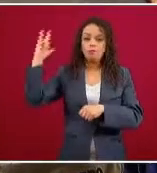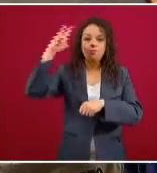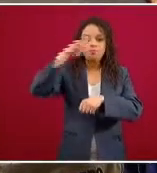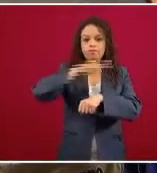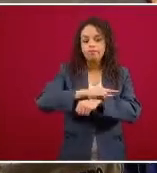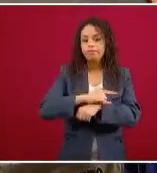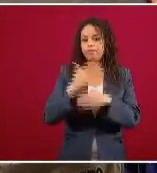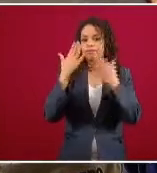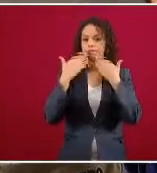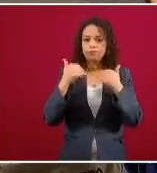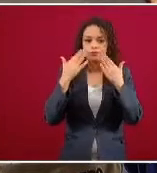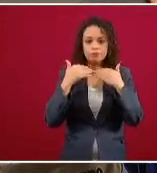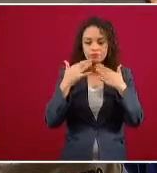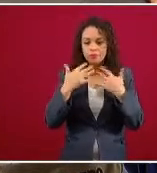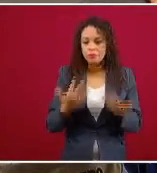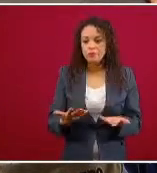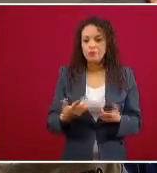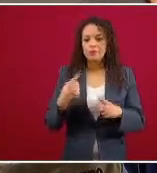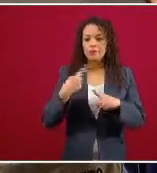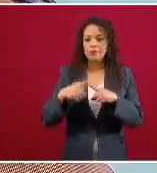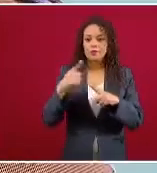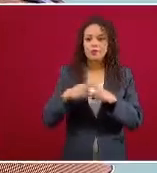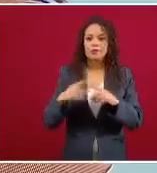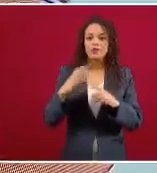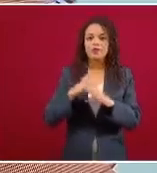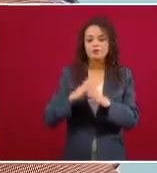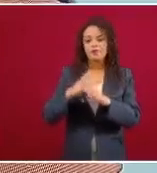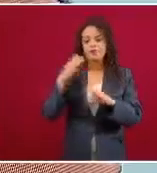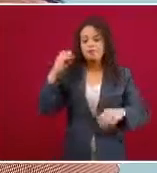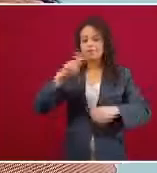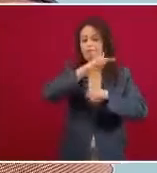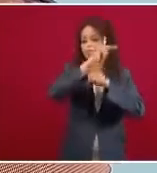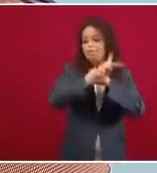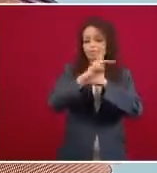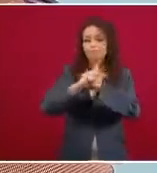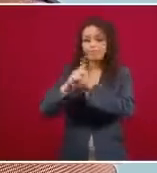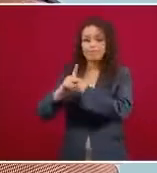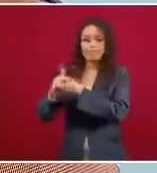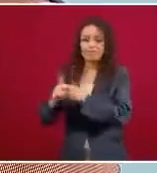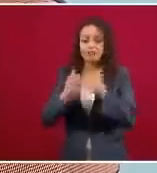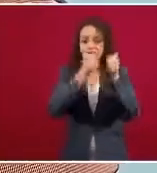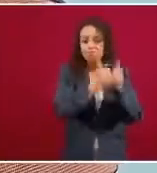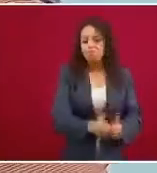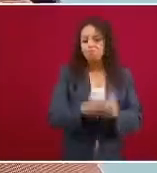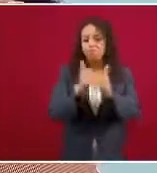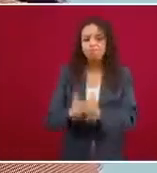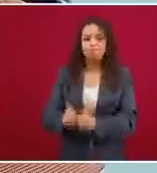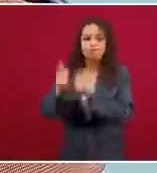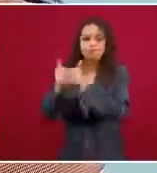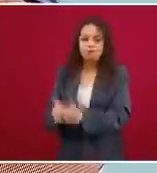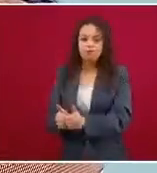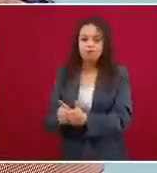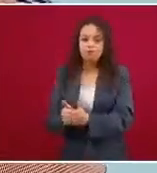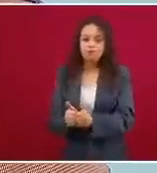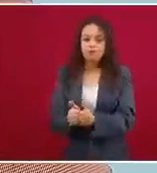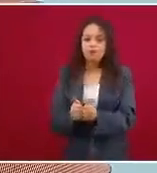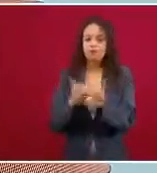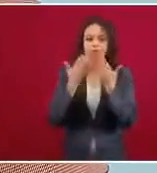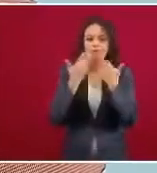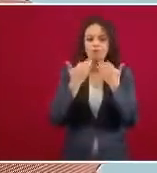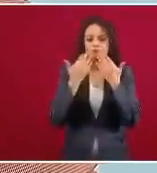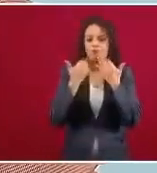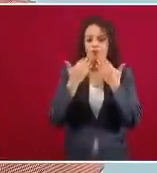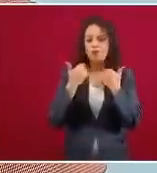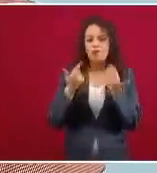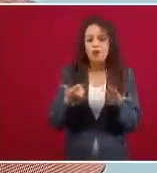vehículos en todos los países están estacionados, la movilidad bajó